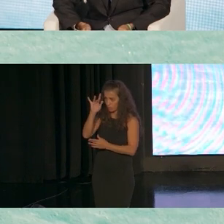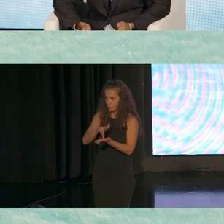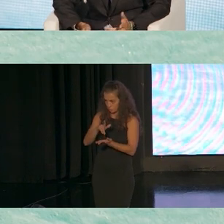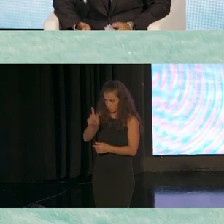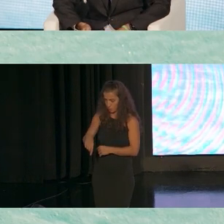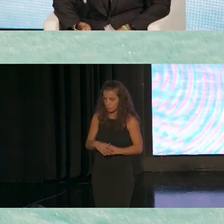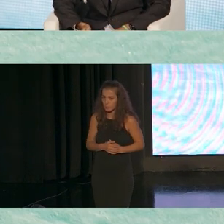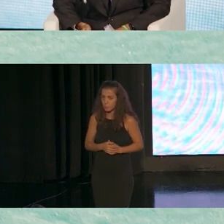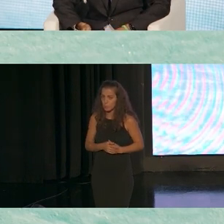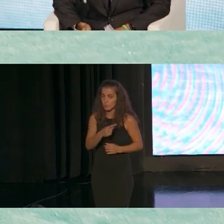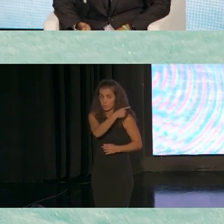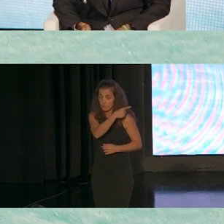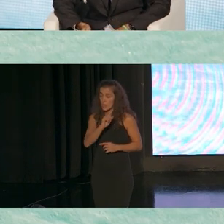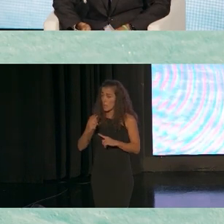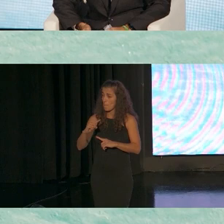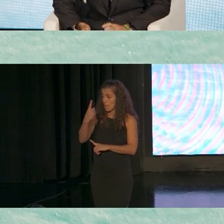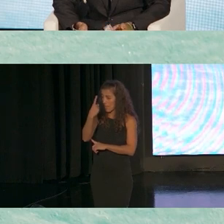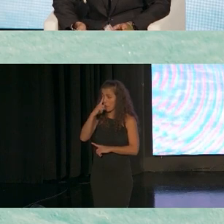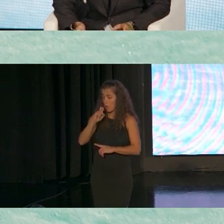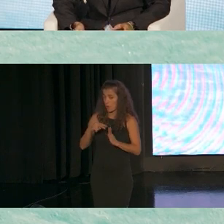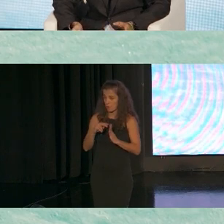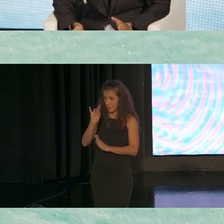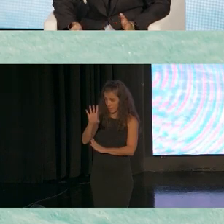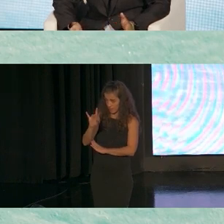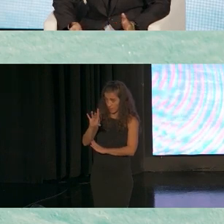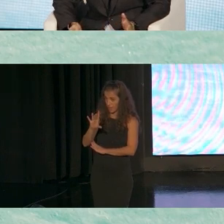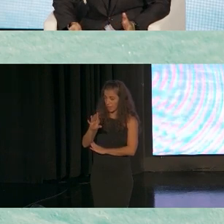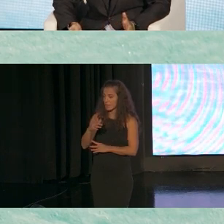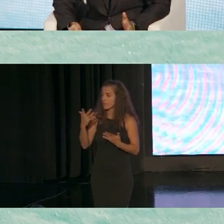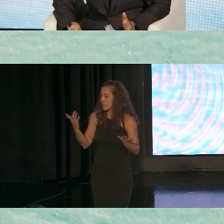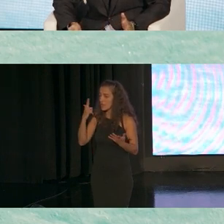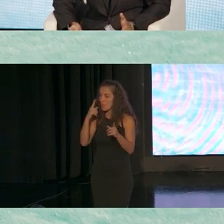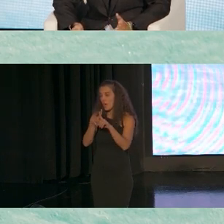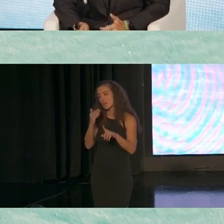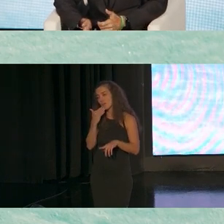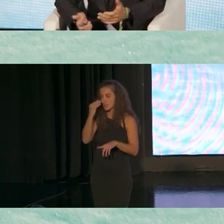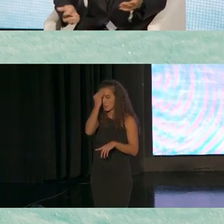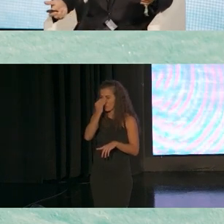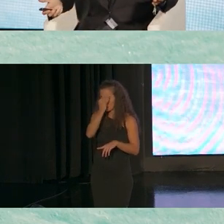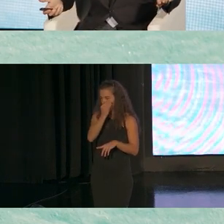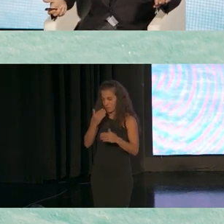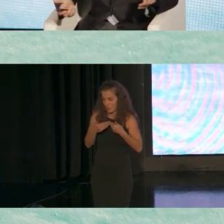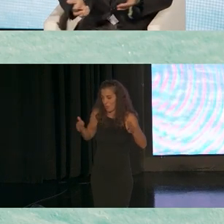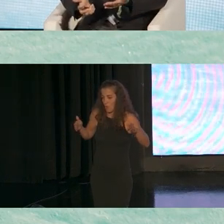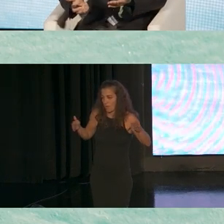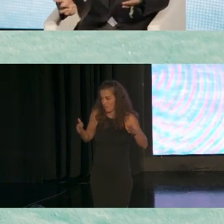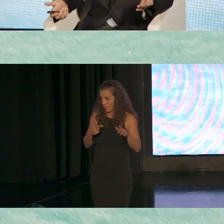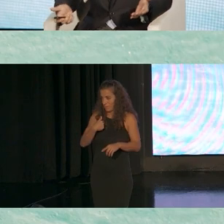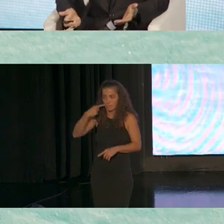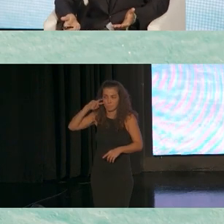este fue el primero en el 2015 para mí fue claro fue el bautismo No yo no tenía experiencia